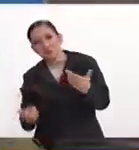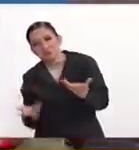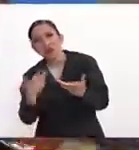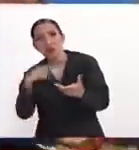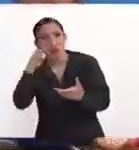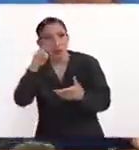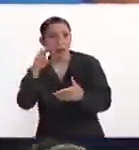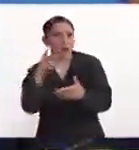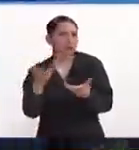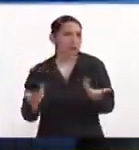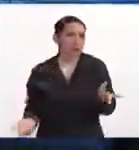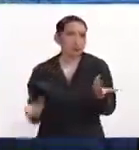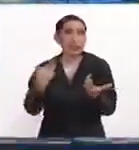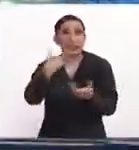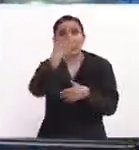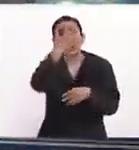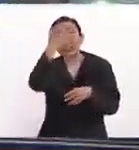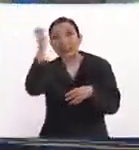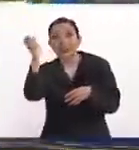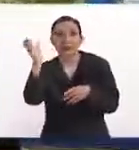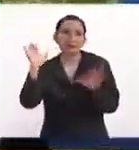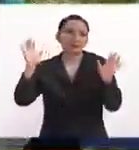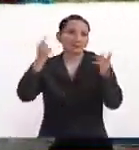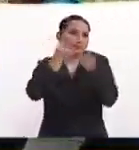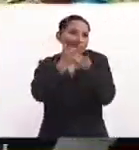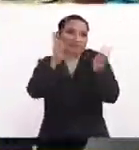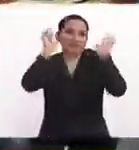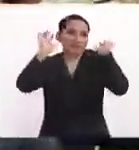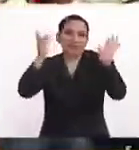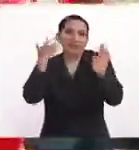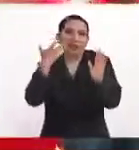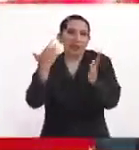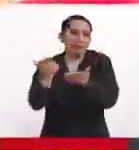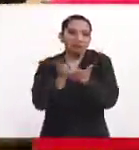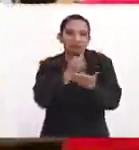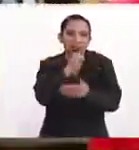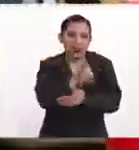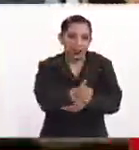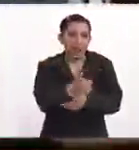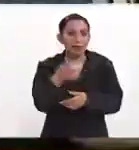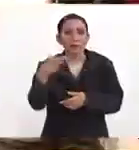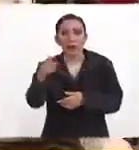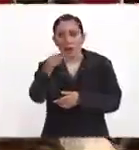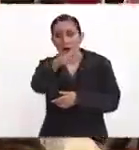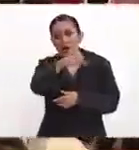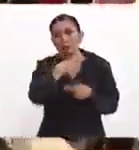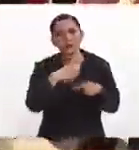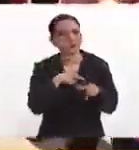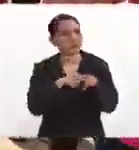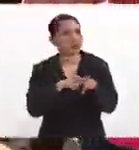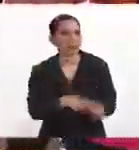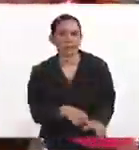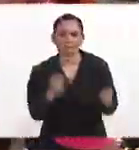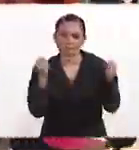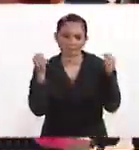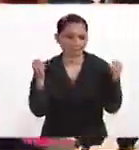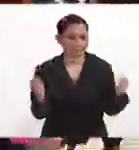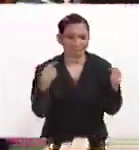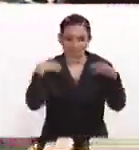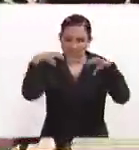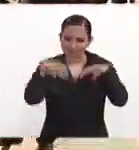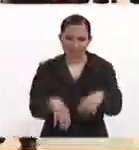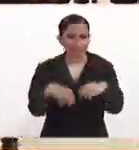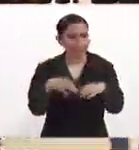Vemos claramente que el clima hace lo que quiere y no nos ayuda, pero la gente está ahí, ¿no? A pesar de esto, ya se